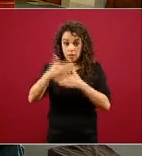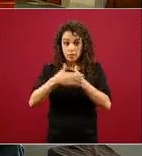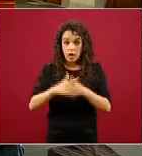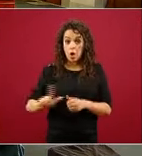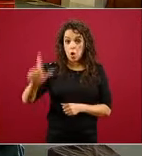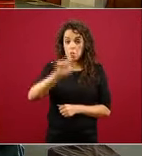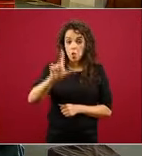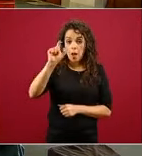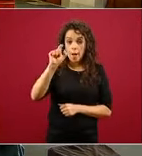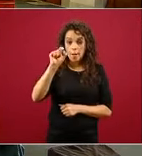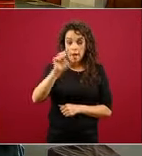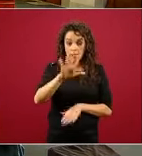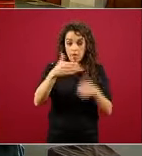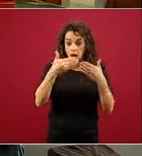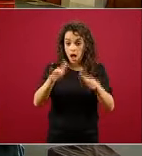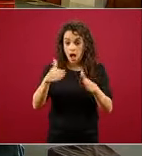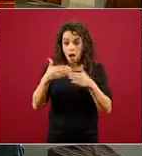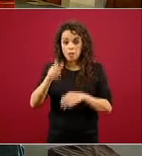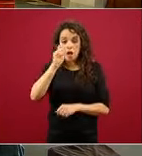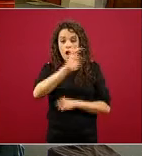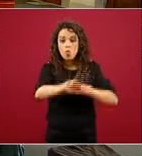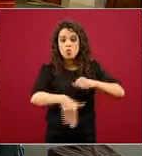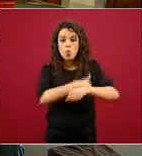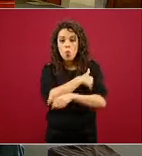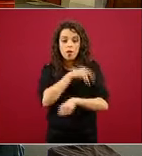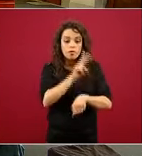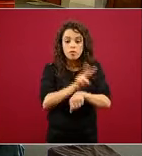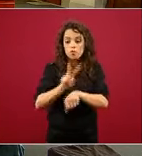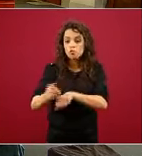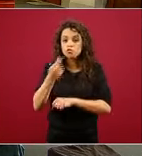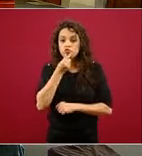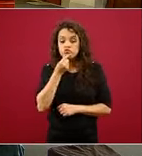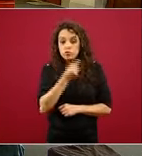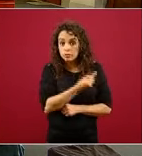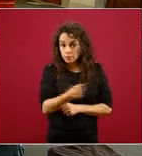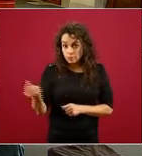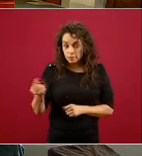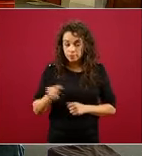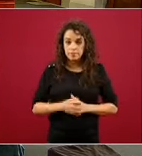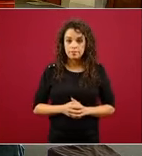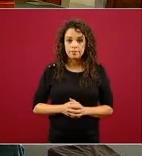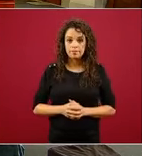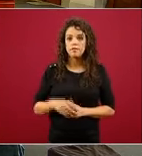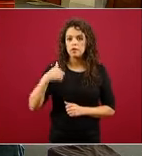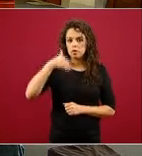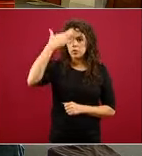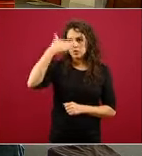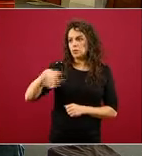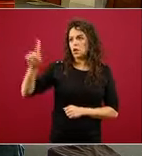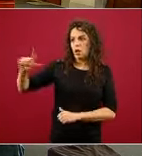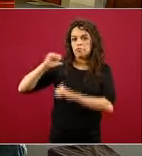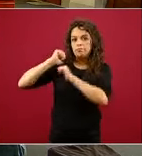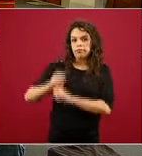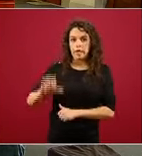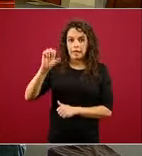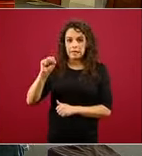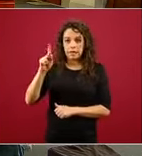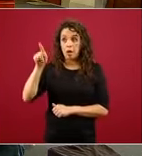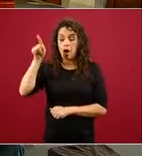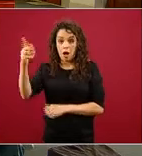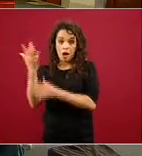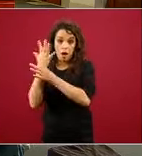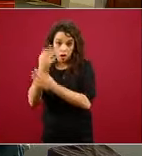20 como se había programado? Sé que la autoridad educativa es la que decide, pero desde su punto de